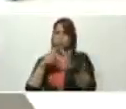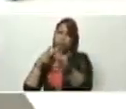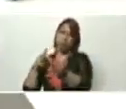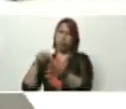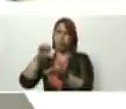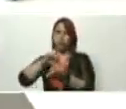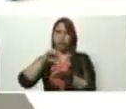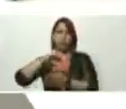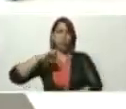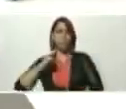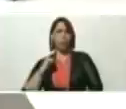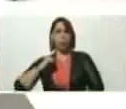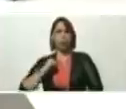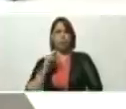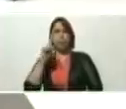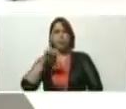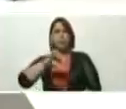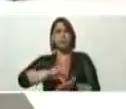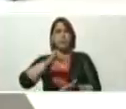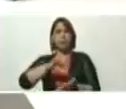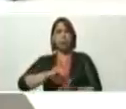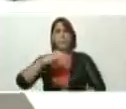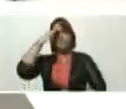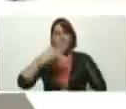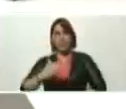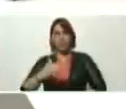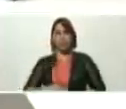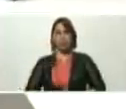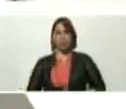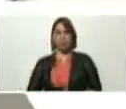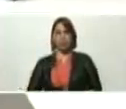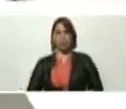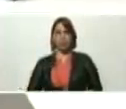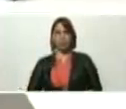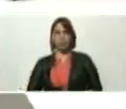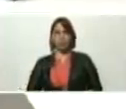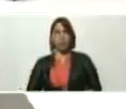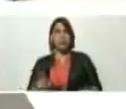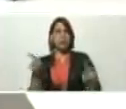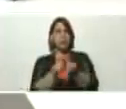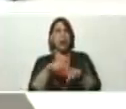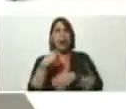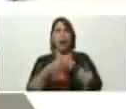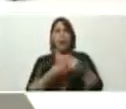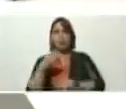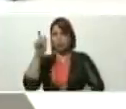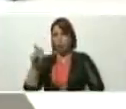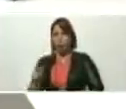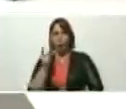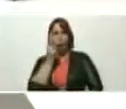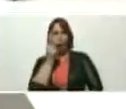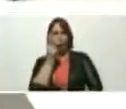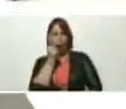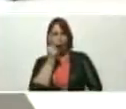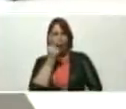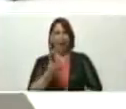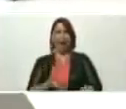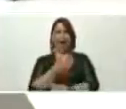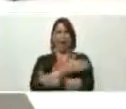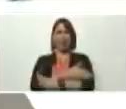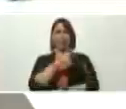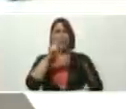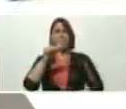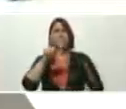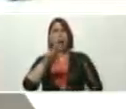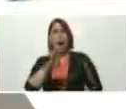centros policiales, a centros militares, como hacía el narcotraficante Pablo Escobar Gaviria contra la policía